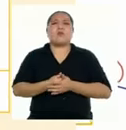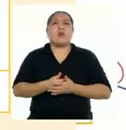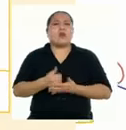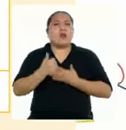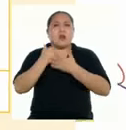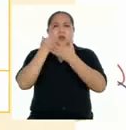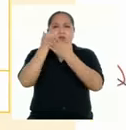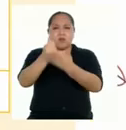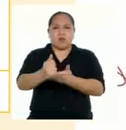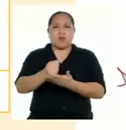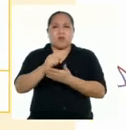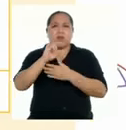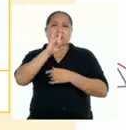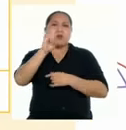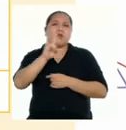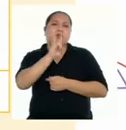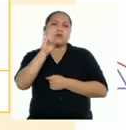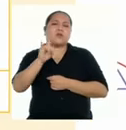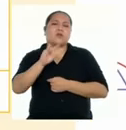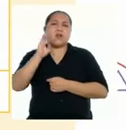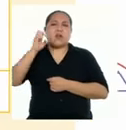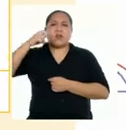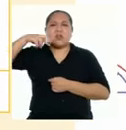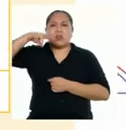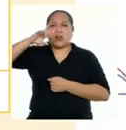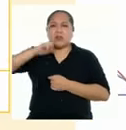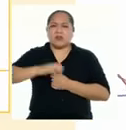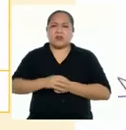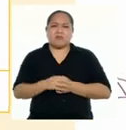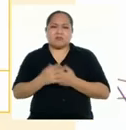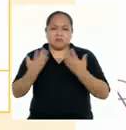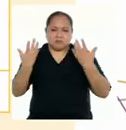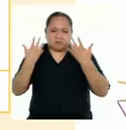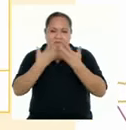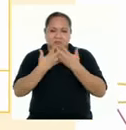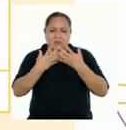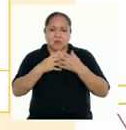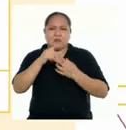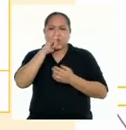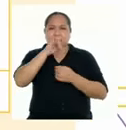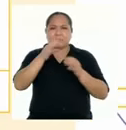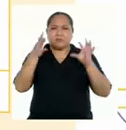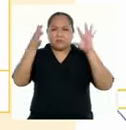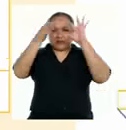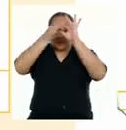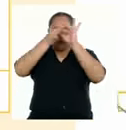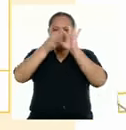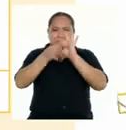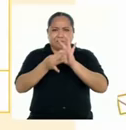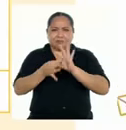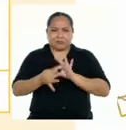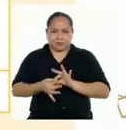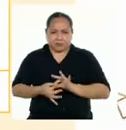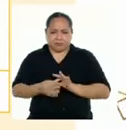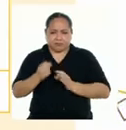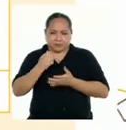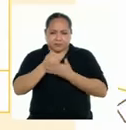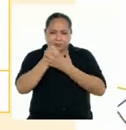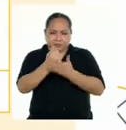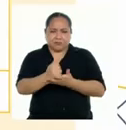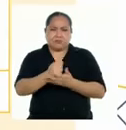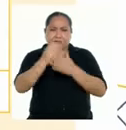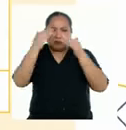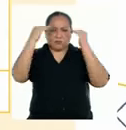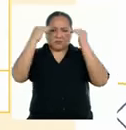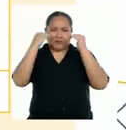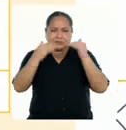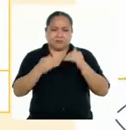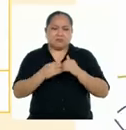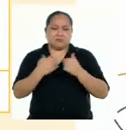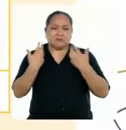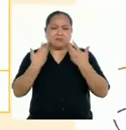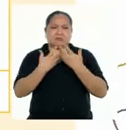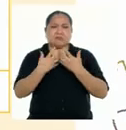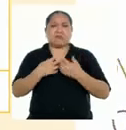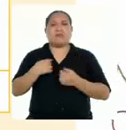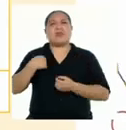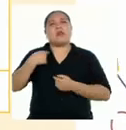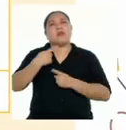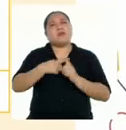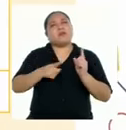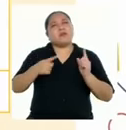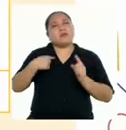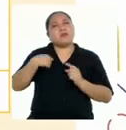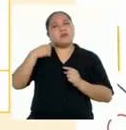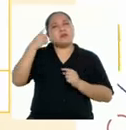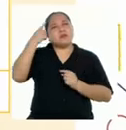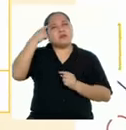fuentes de energía limpia. Sobre la cohesión, he usado algunos conectores entre los párrafos que ayudan a tener un texto más cohesionado, pero creo que